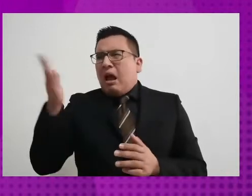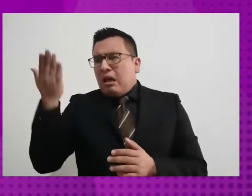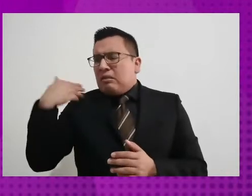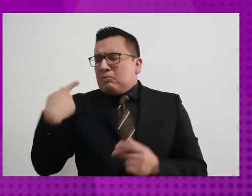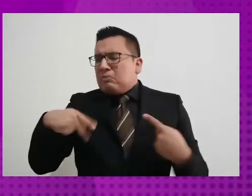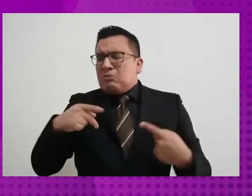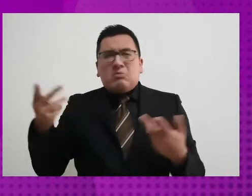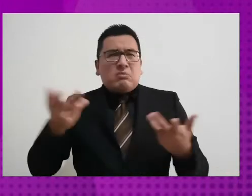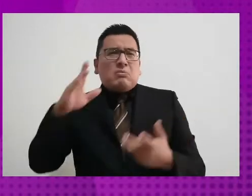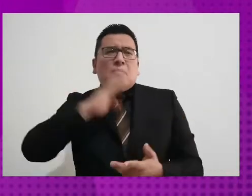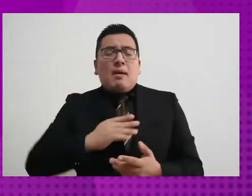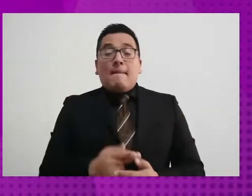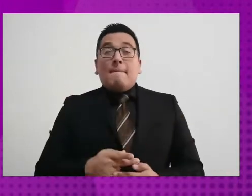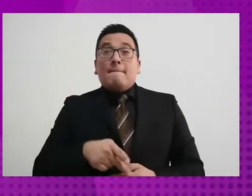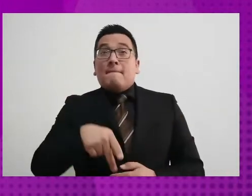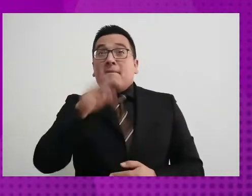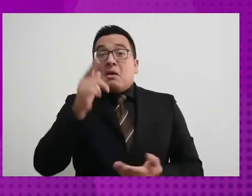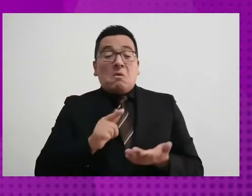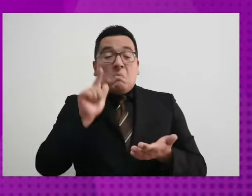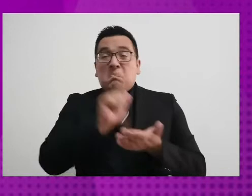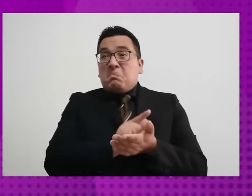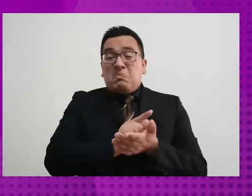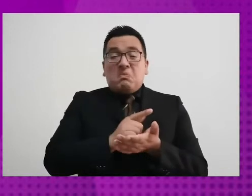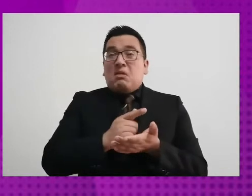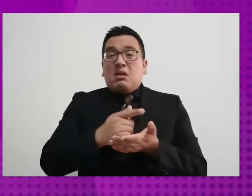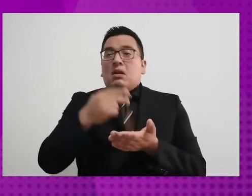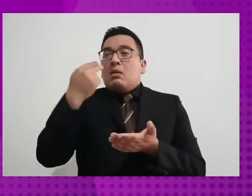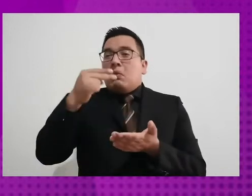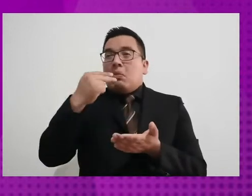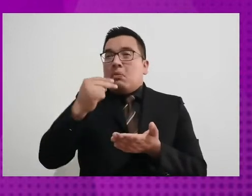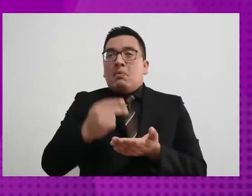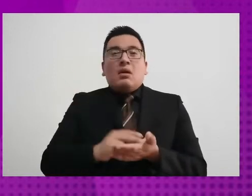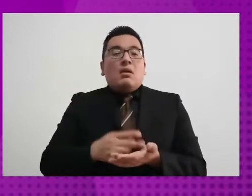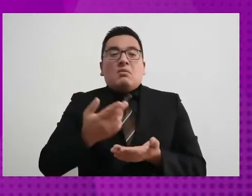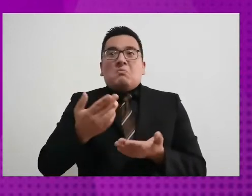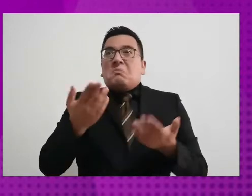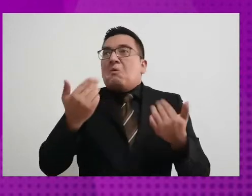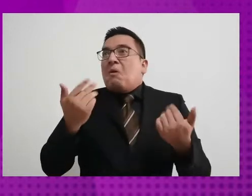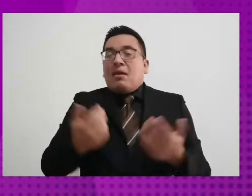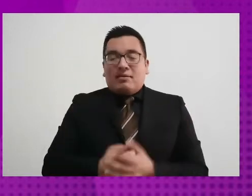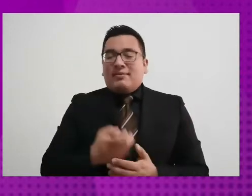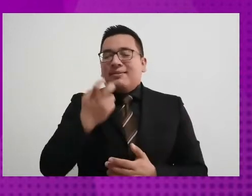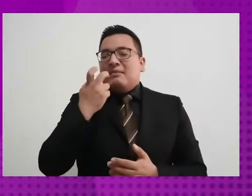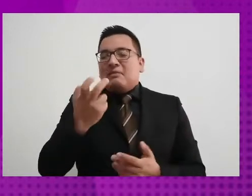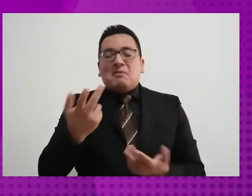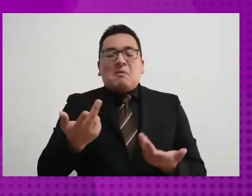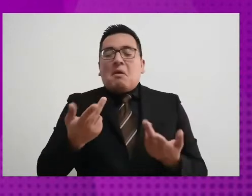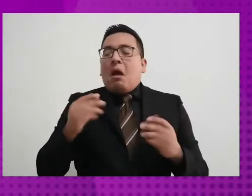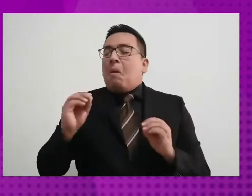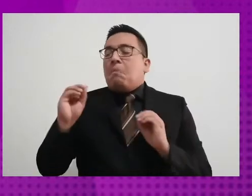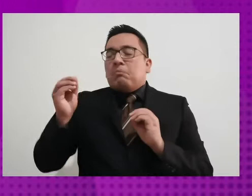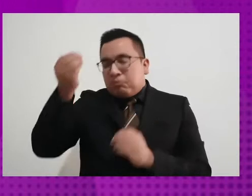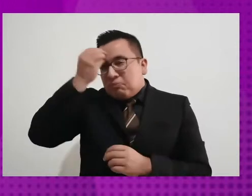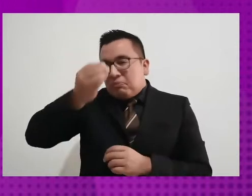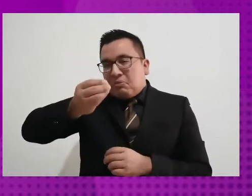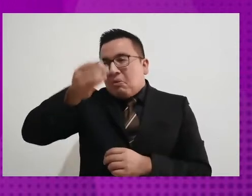se llegaba claramente a inhibir, no se ha llegado a inhibir este tipo de conductas. Este registro parte de una